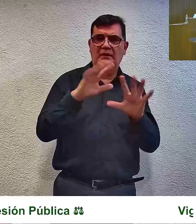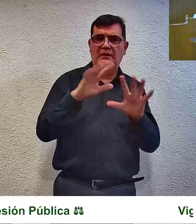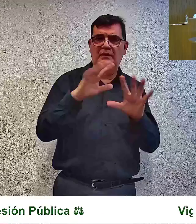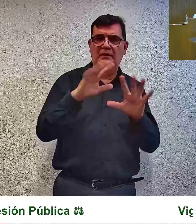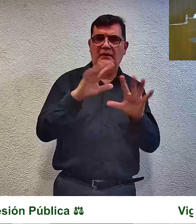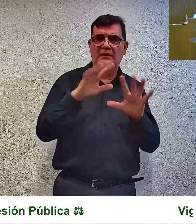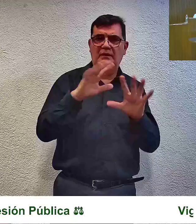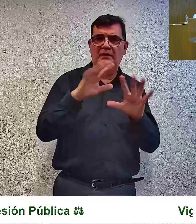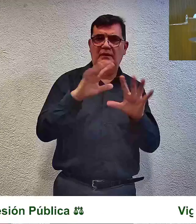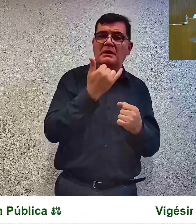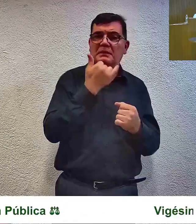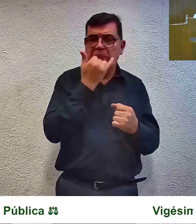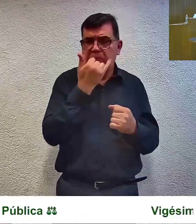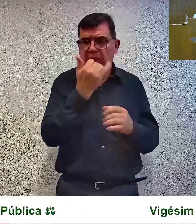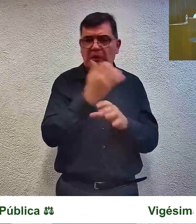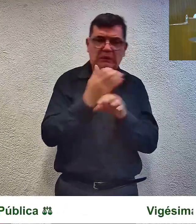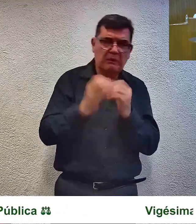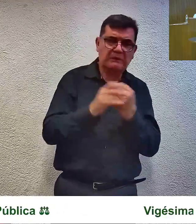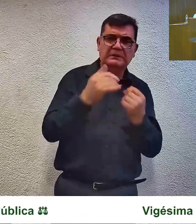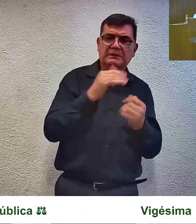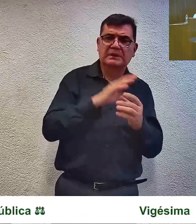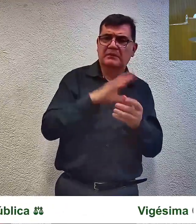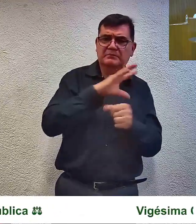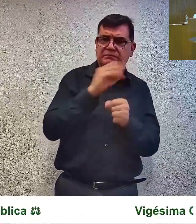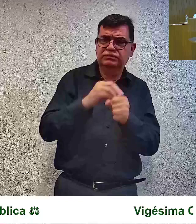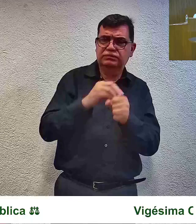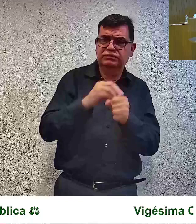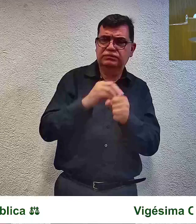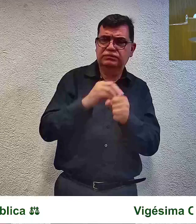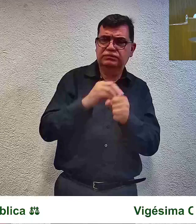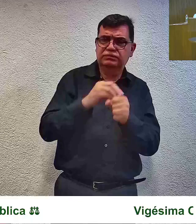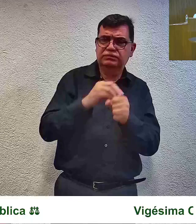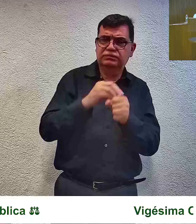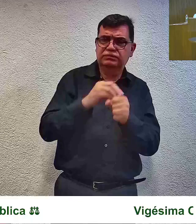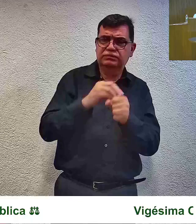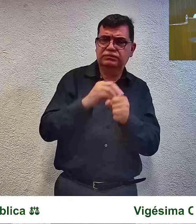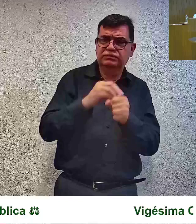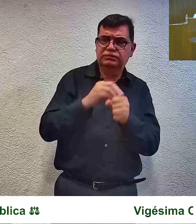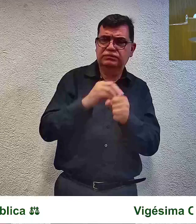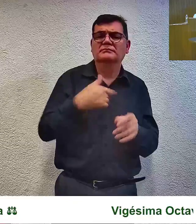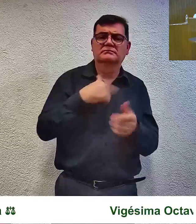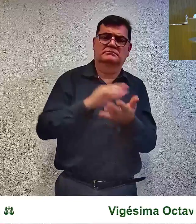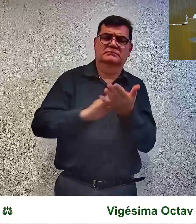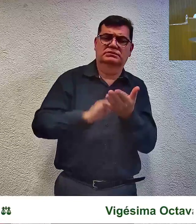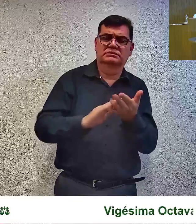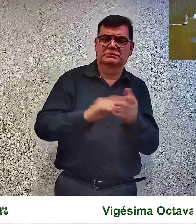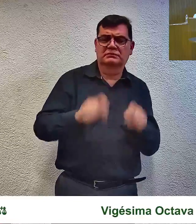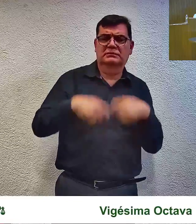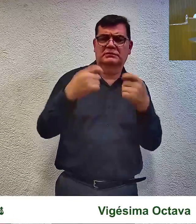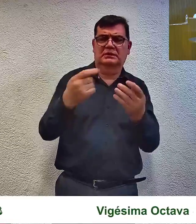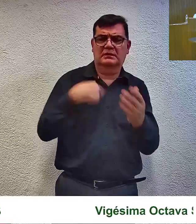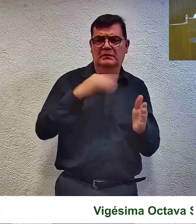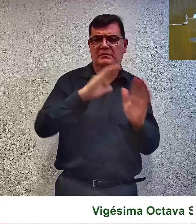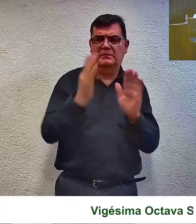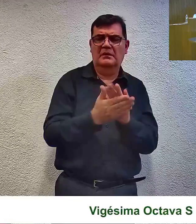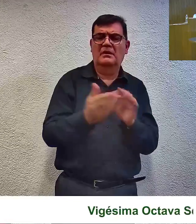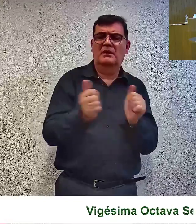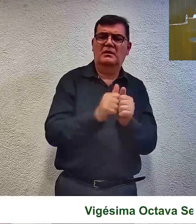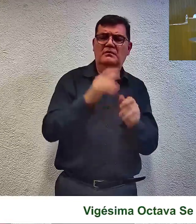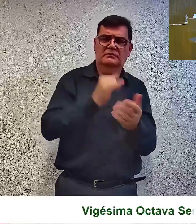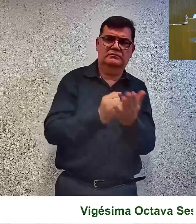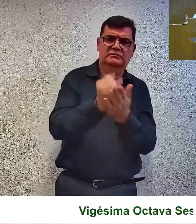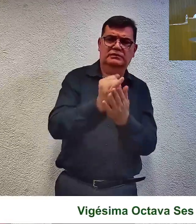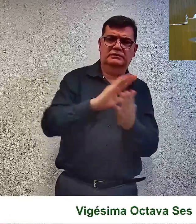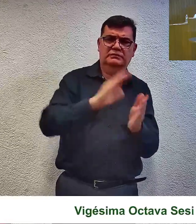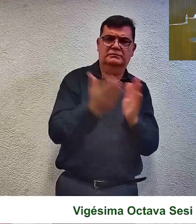existir actuación sobre ejecución de sentencia pendiente que realizar, se propone ordenar el archivo del presente asunto como total y